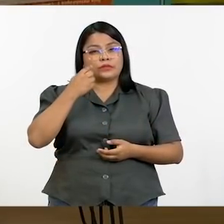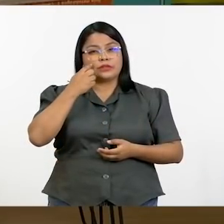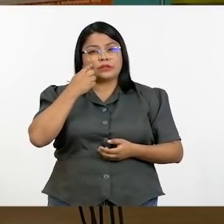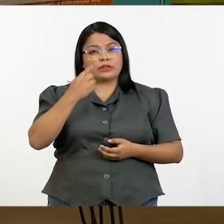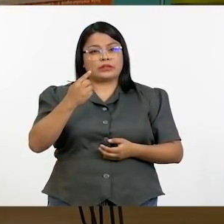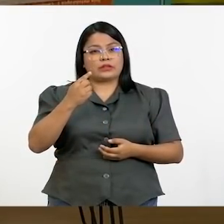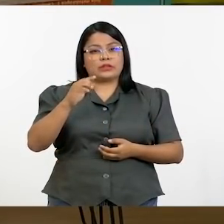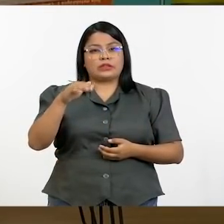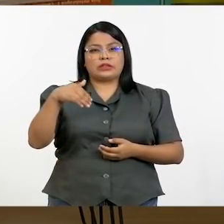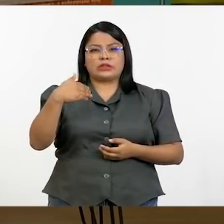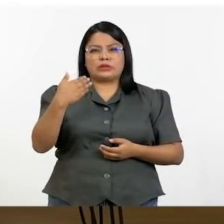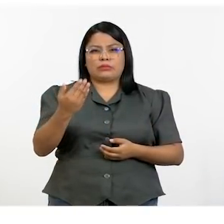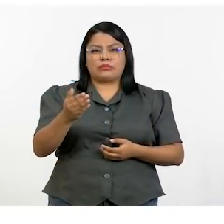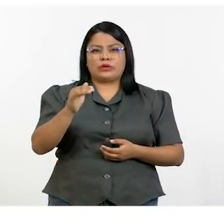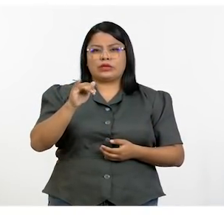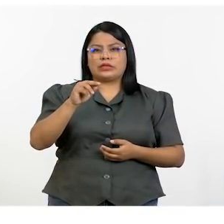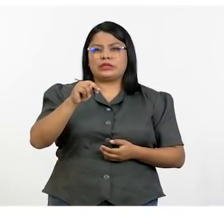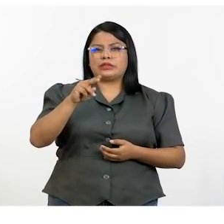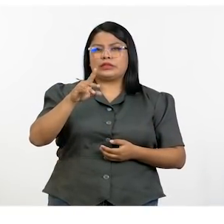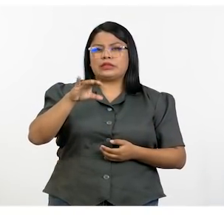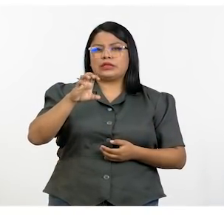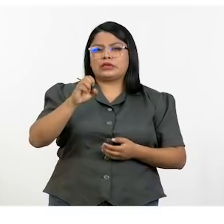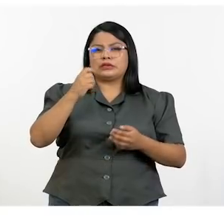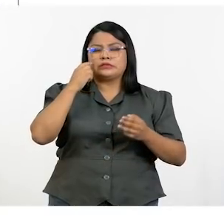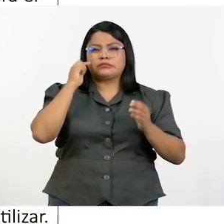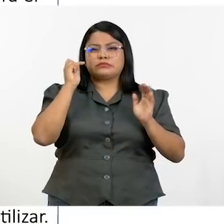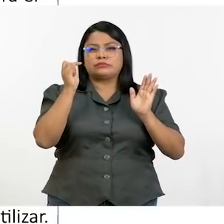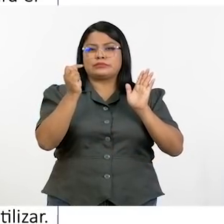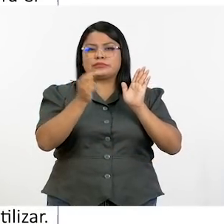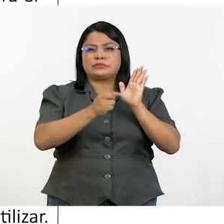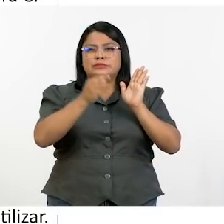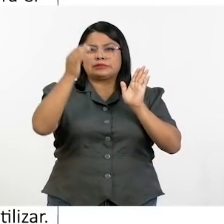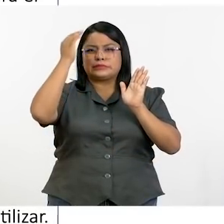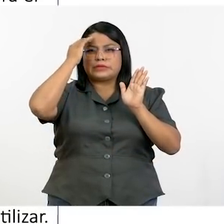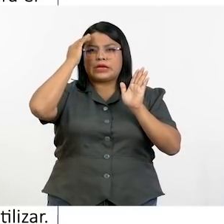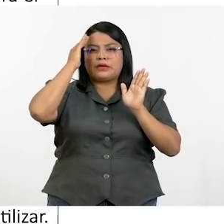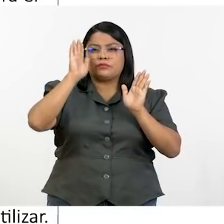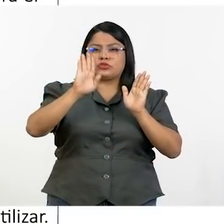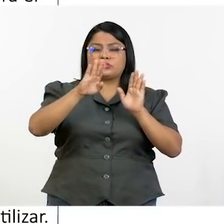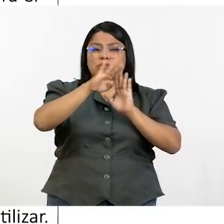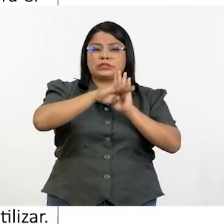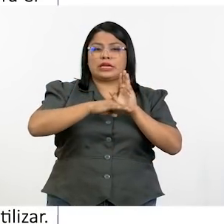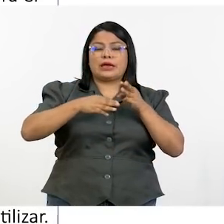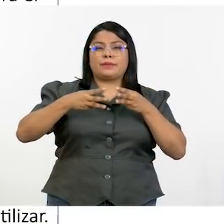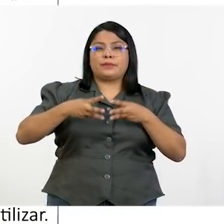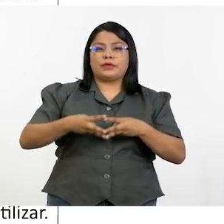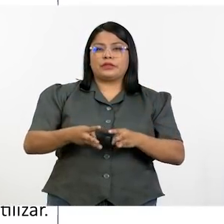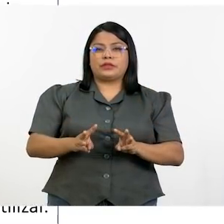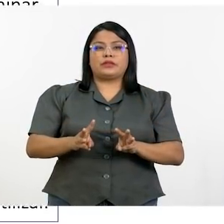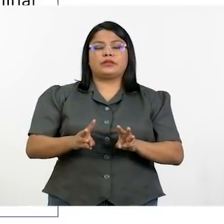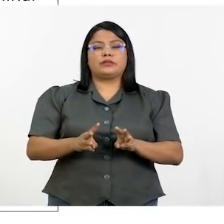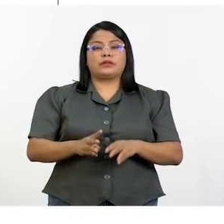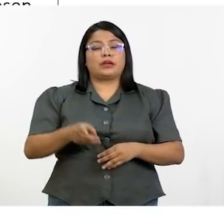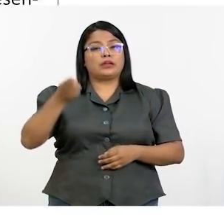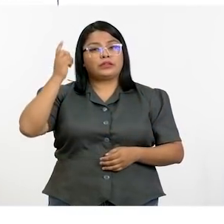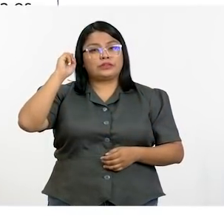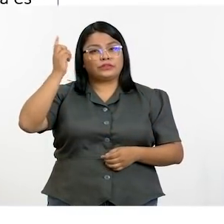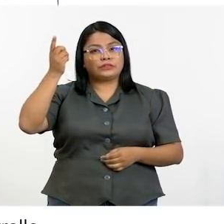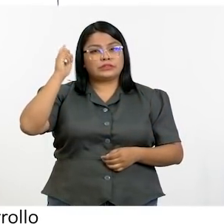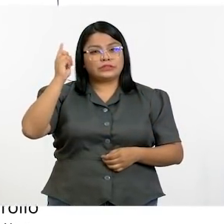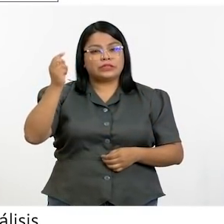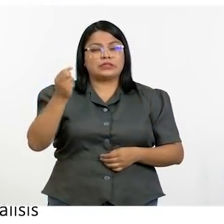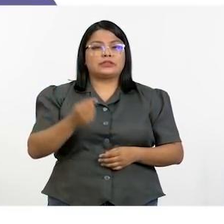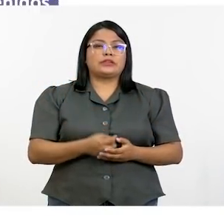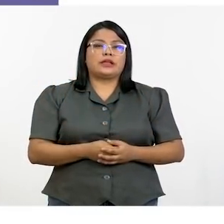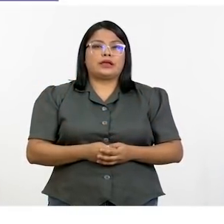Fíjate, Paola, que después del índice hay una sección que se llama Conozca su guía metodológica, en donde el